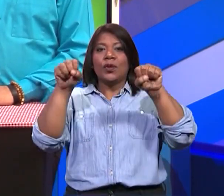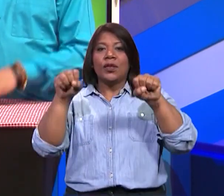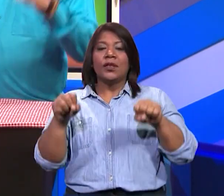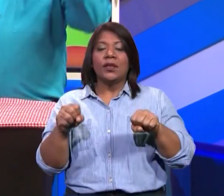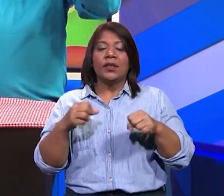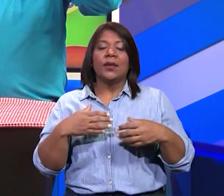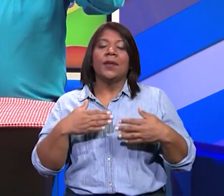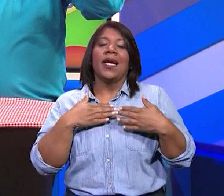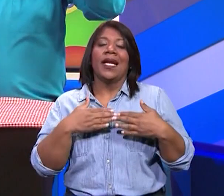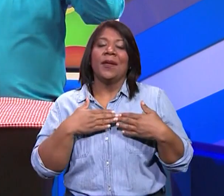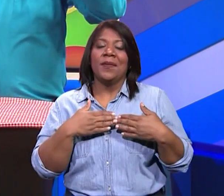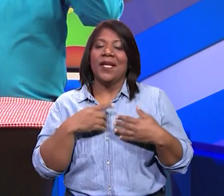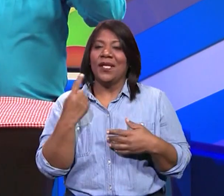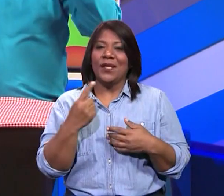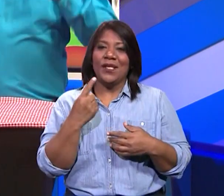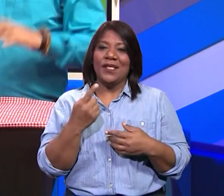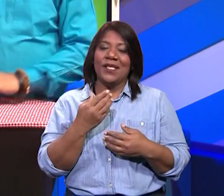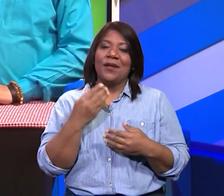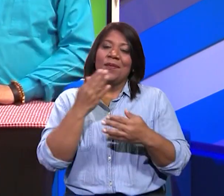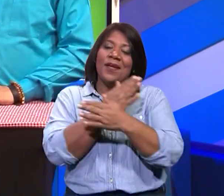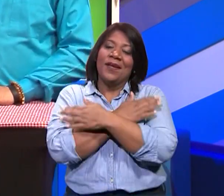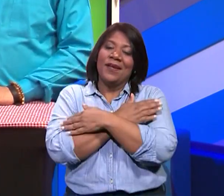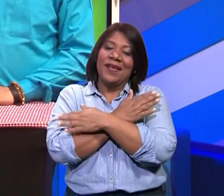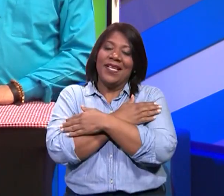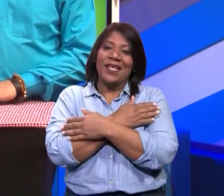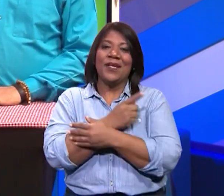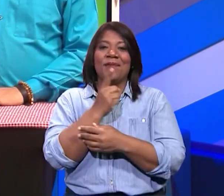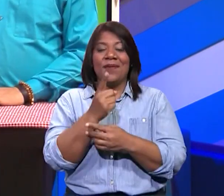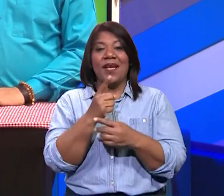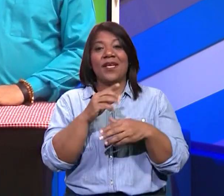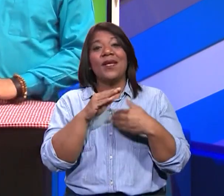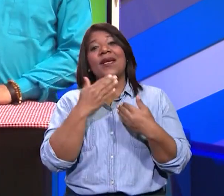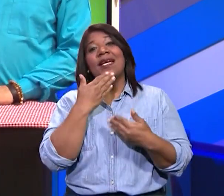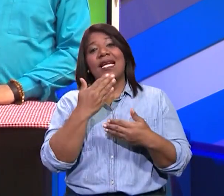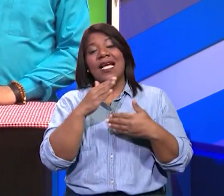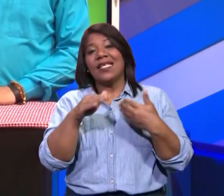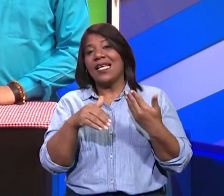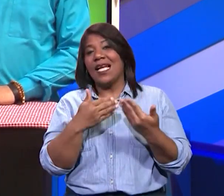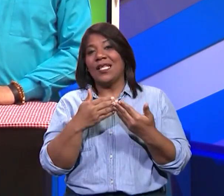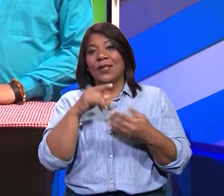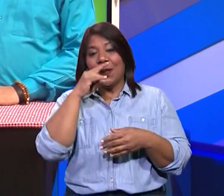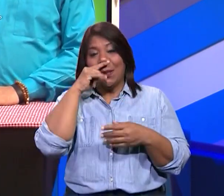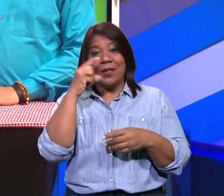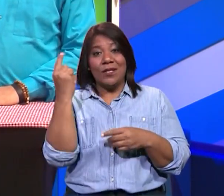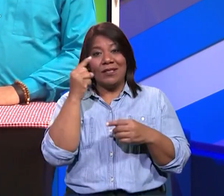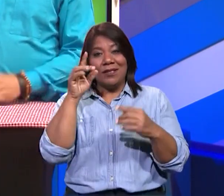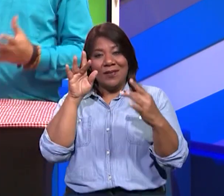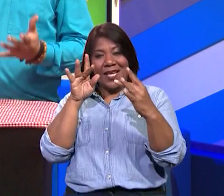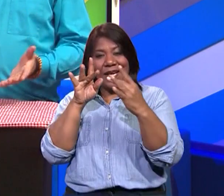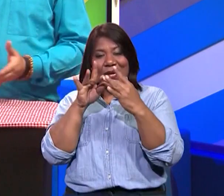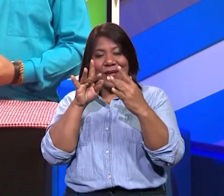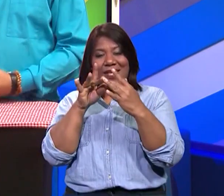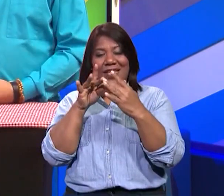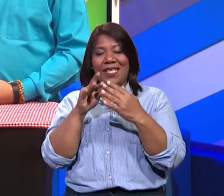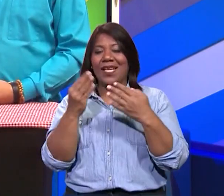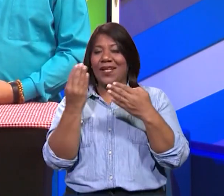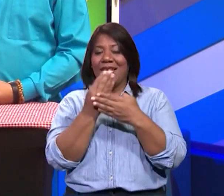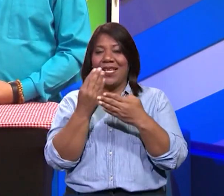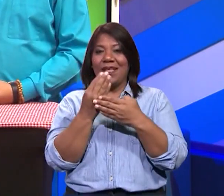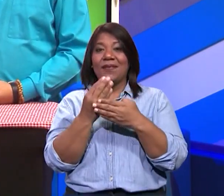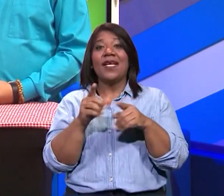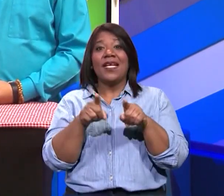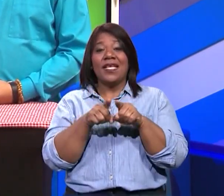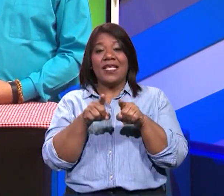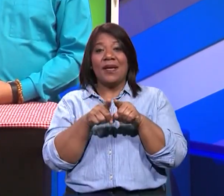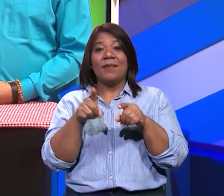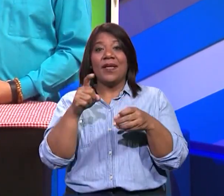alguna actividad. Así que feliz cumpleaños para Alexander. Saludos, Alexander. Gracias también a todos los niños por la sintonía en nuestra clase y a todos los niños que